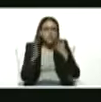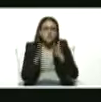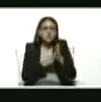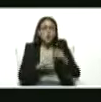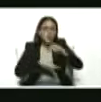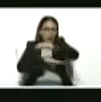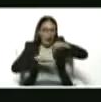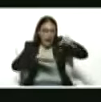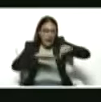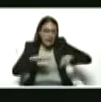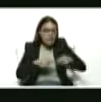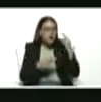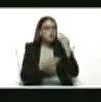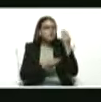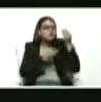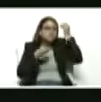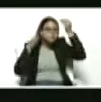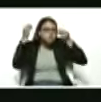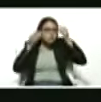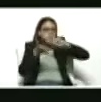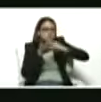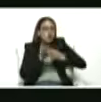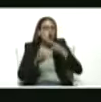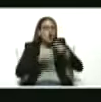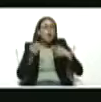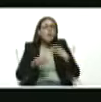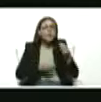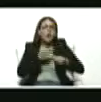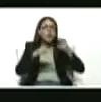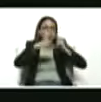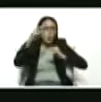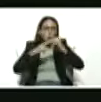tocará, como dicen por allá, por los Andes,